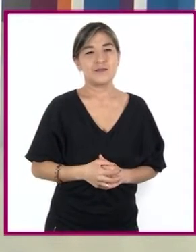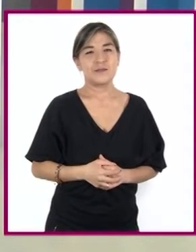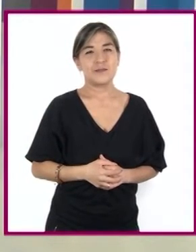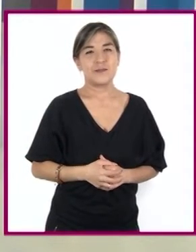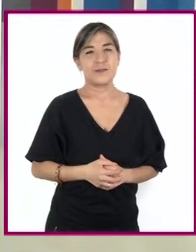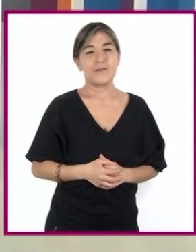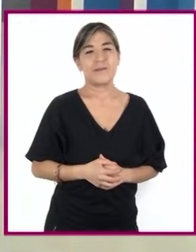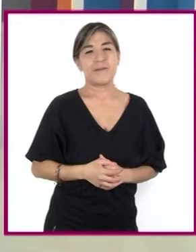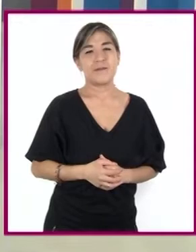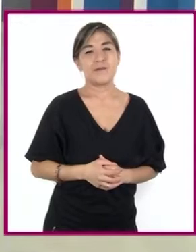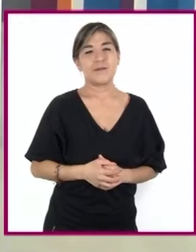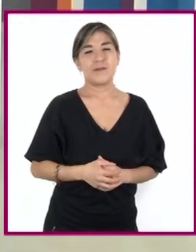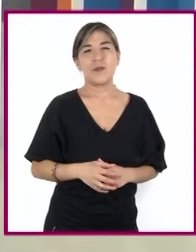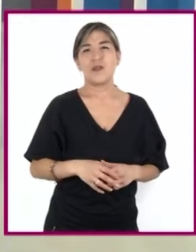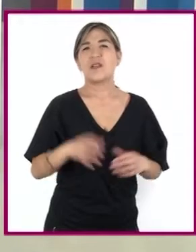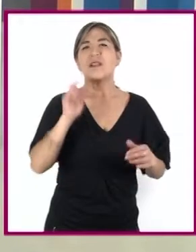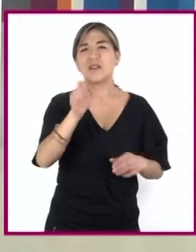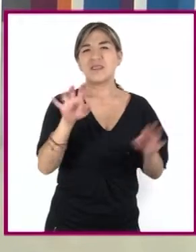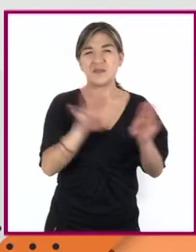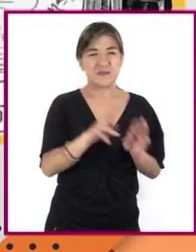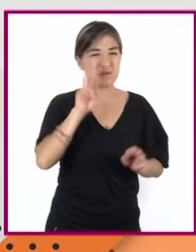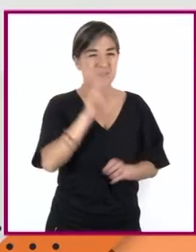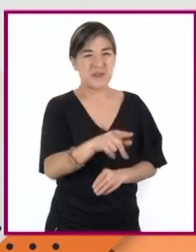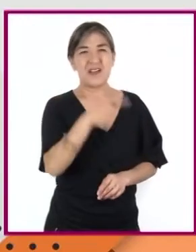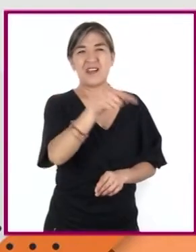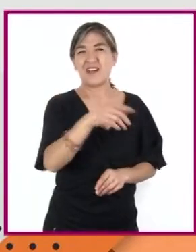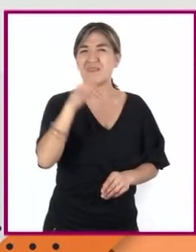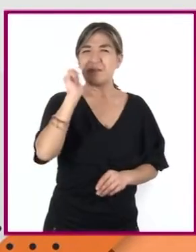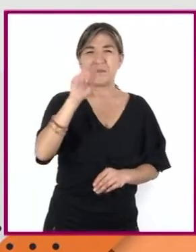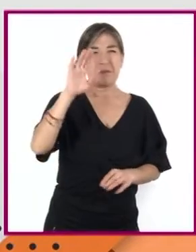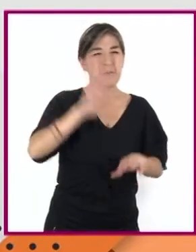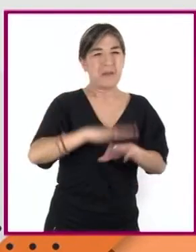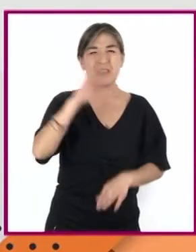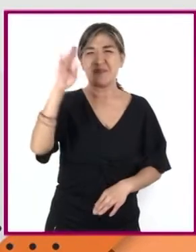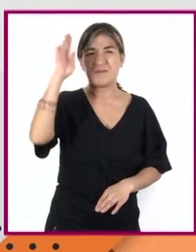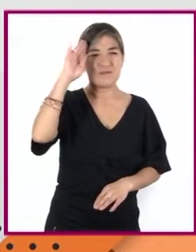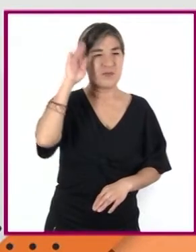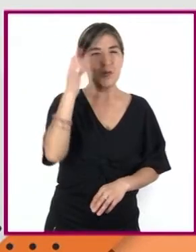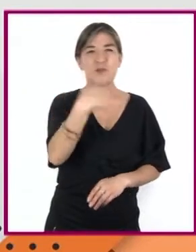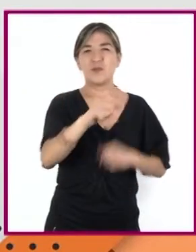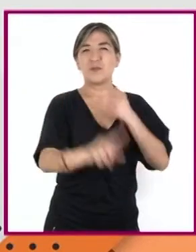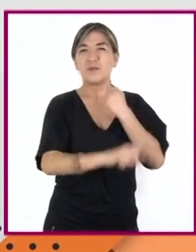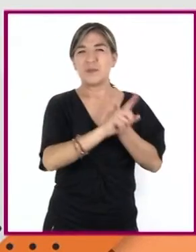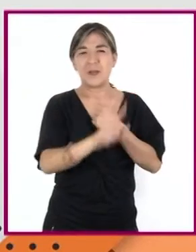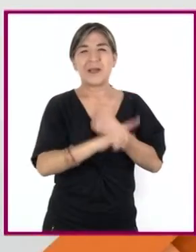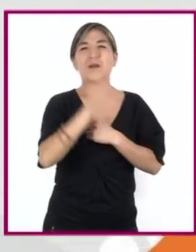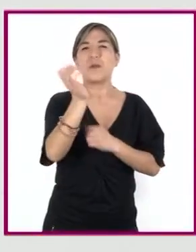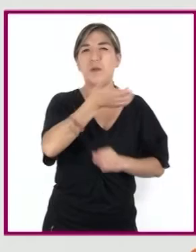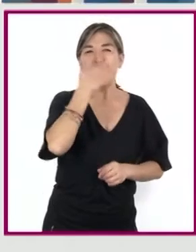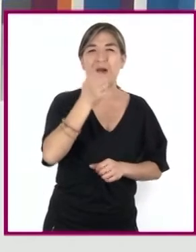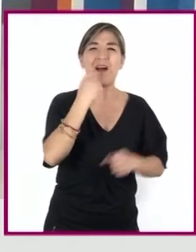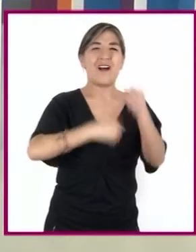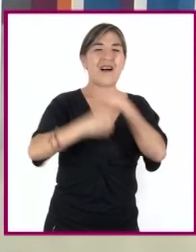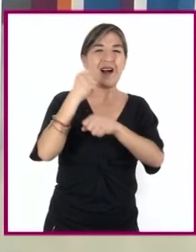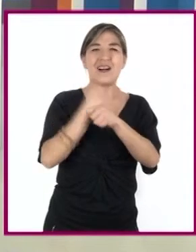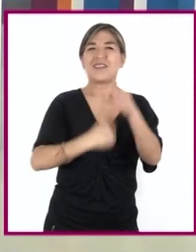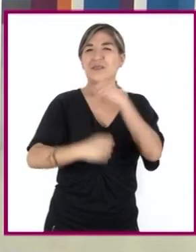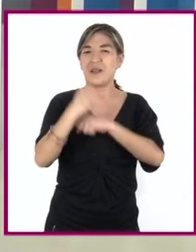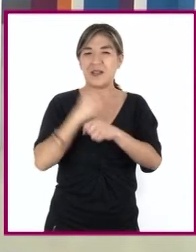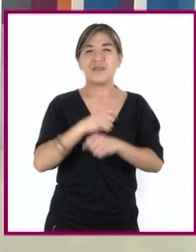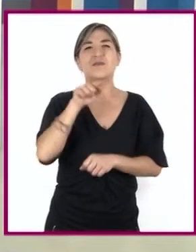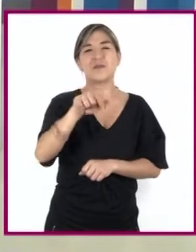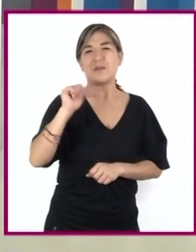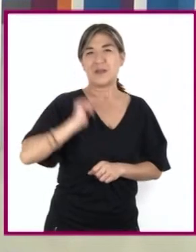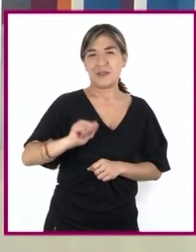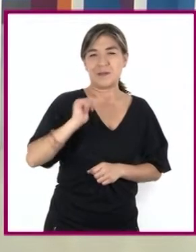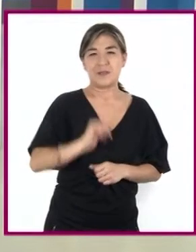Cara a cara con el barbarismo primitivo, luchando contra costumbres de miles de años de antigüedad. Su